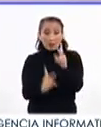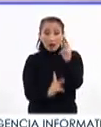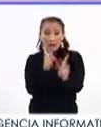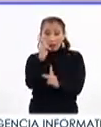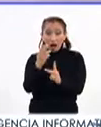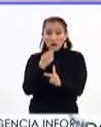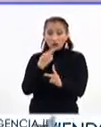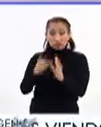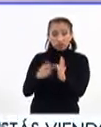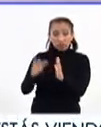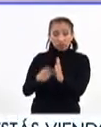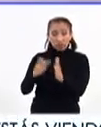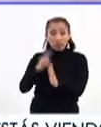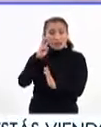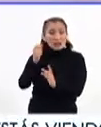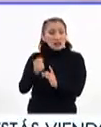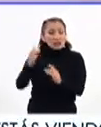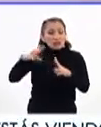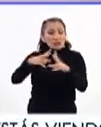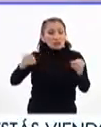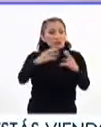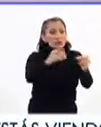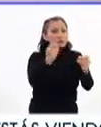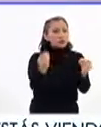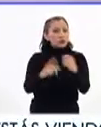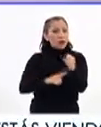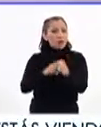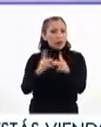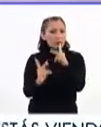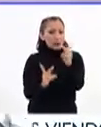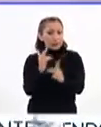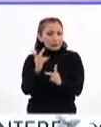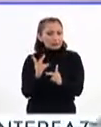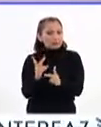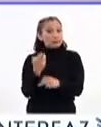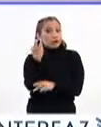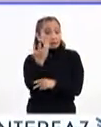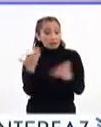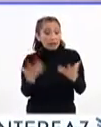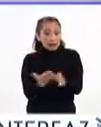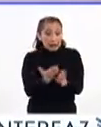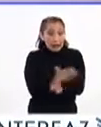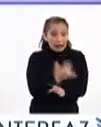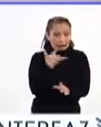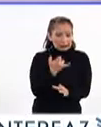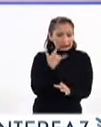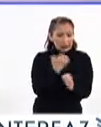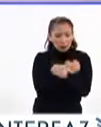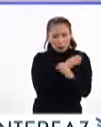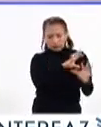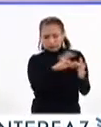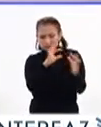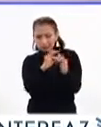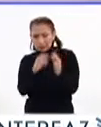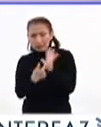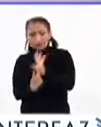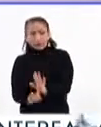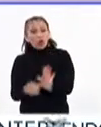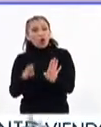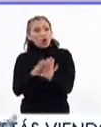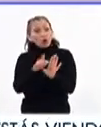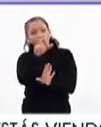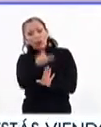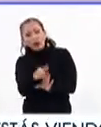y animales ha llevado al borde de la extinción a muchos de estos. Por lo tanto, si se realizan esfuerzos educativos que muestren